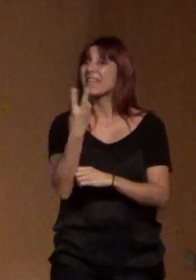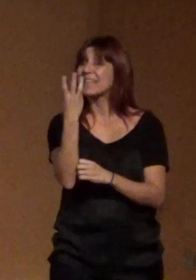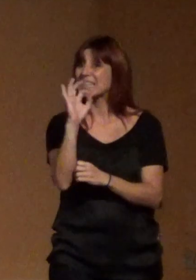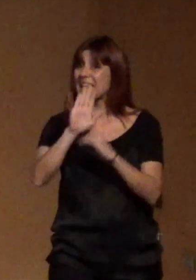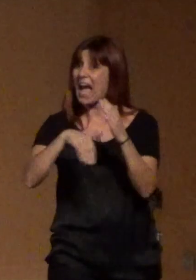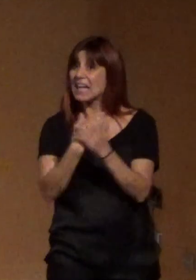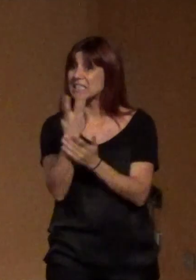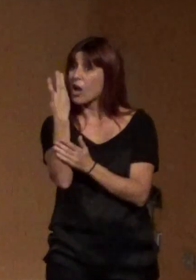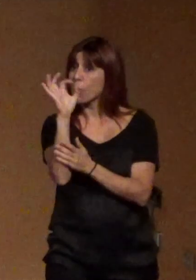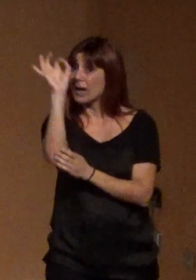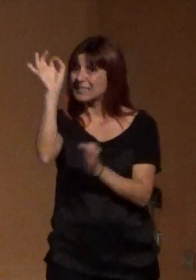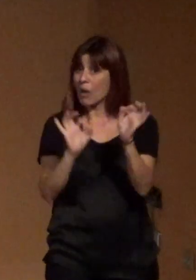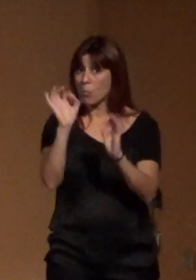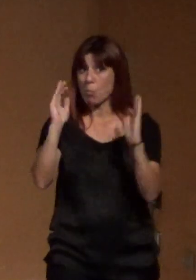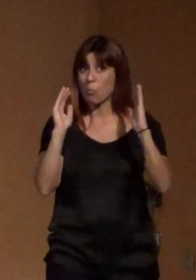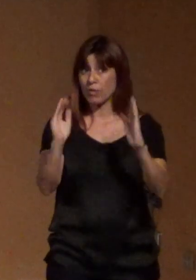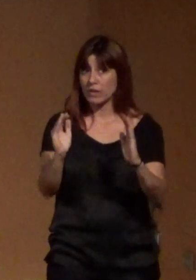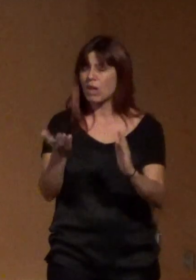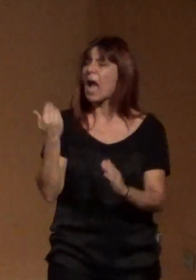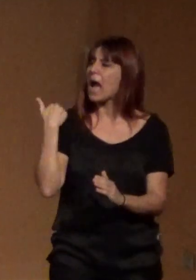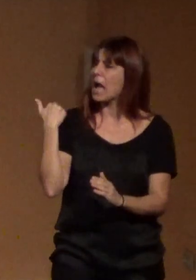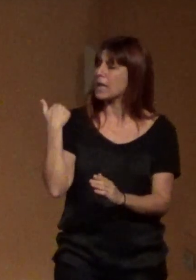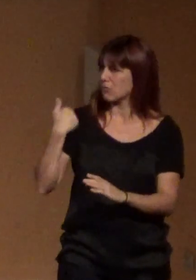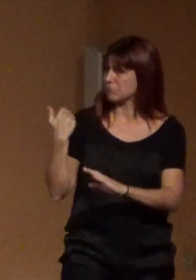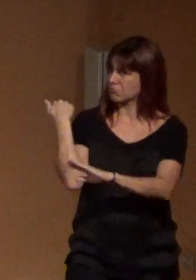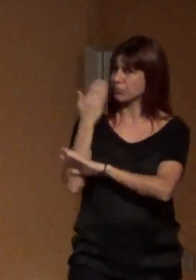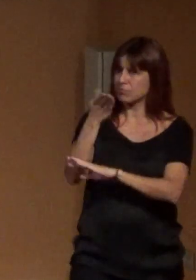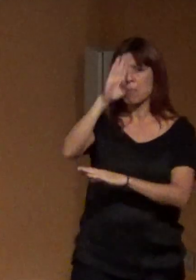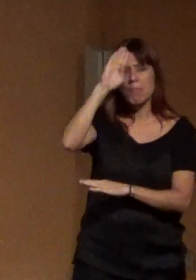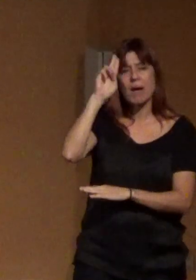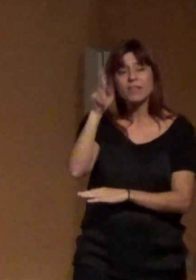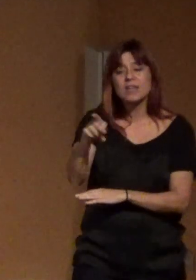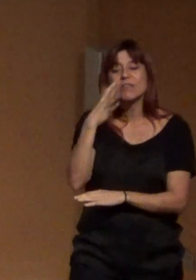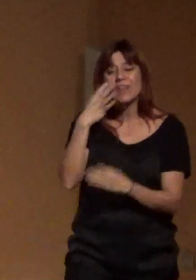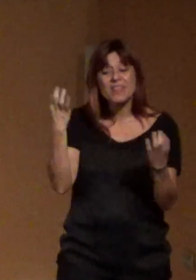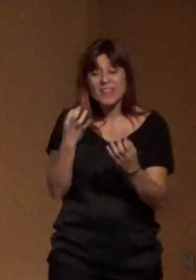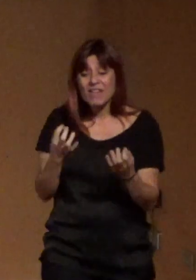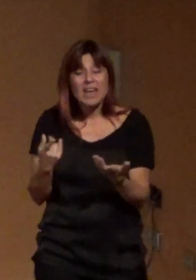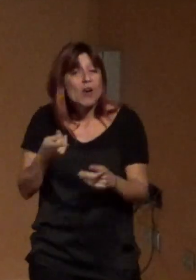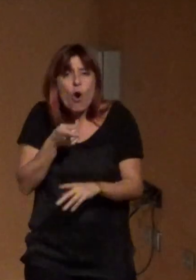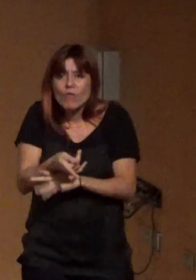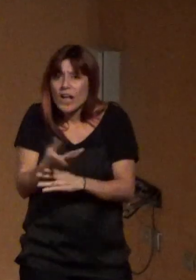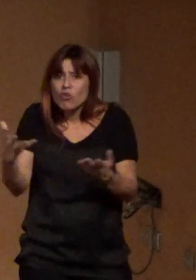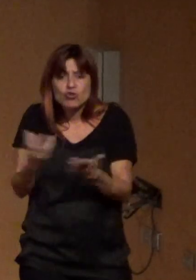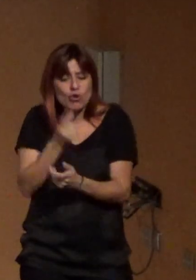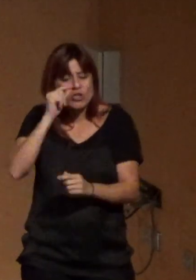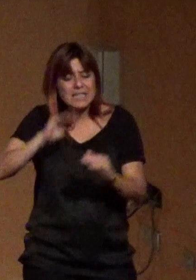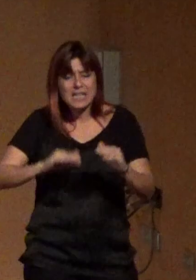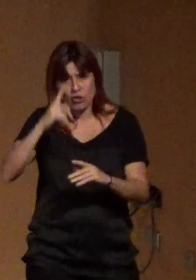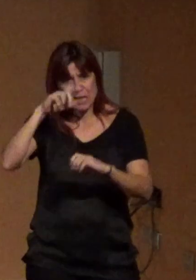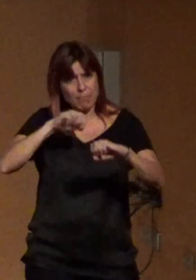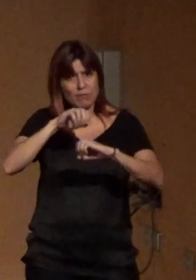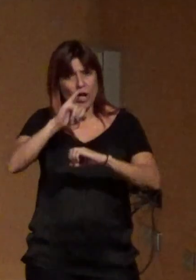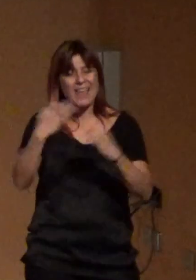muchísimo. Ayer estaba yo en una reunión de un congreso de epilepsia en Madrid y se hablaba de eso, ¿no? De que había que ser obligatorio en niños epilépticos hacer un estudio neuropsicológico enfocado